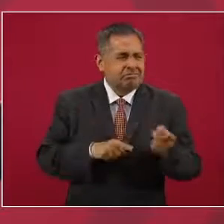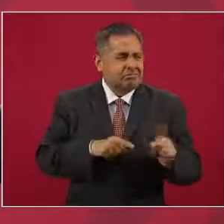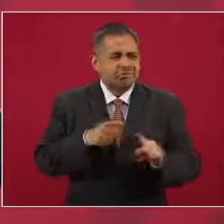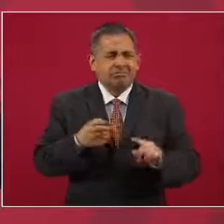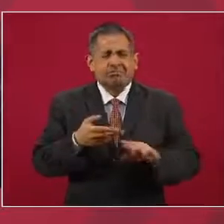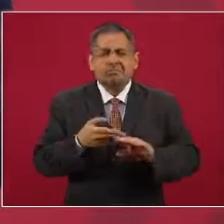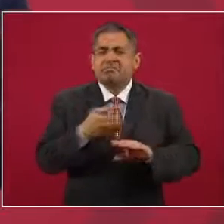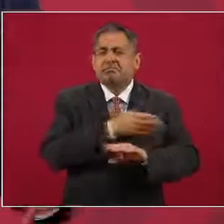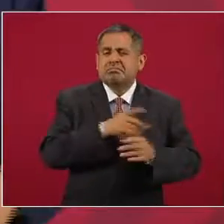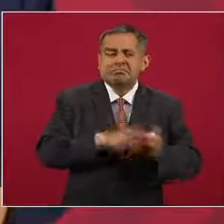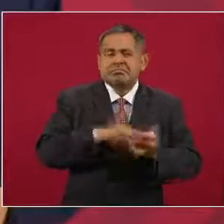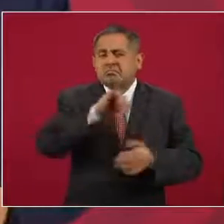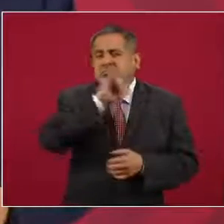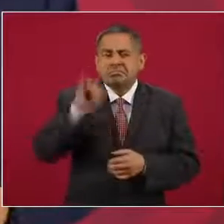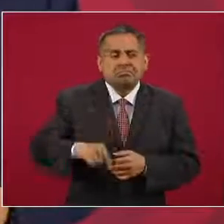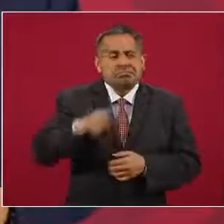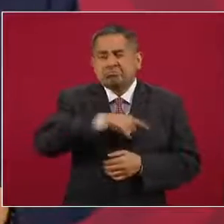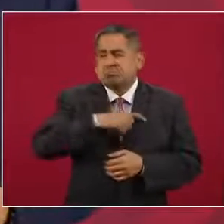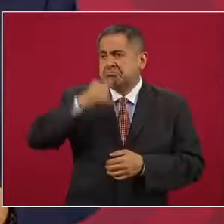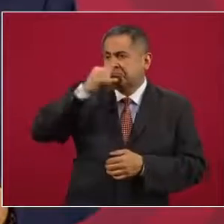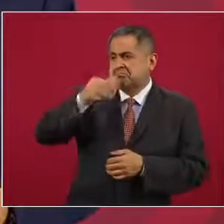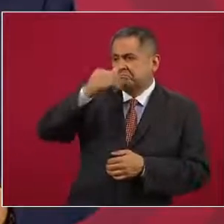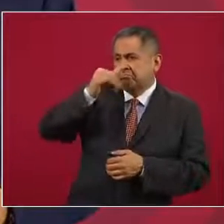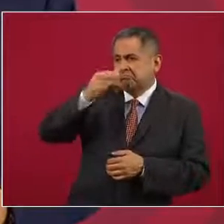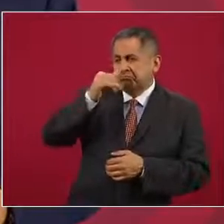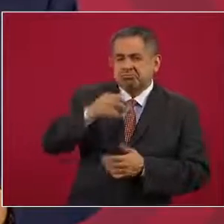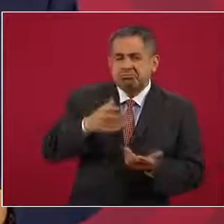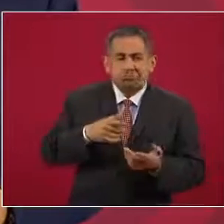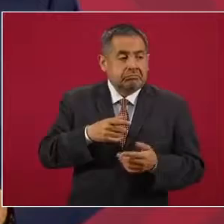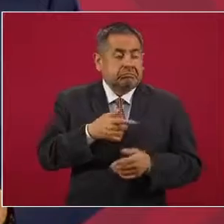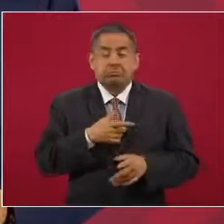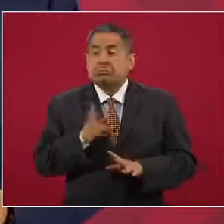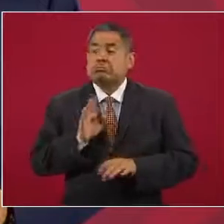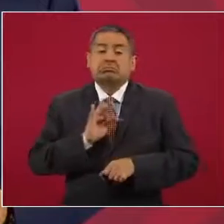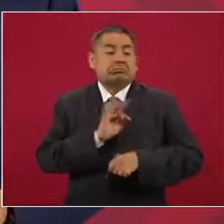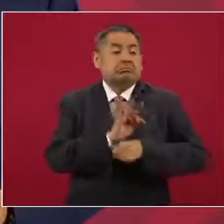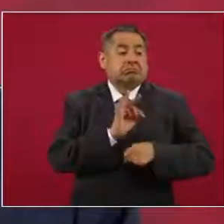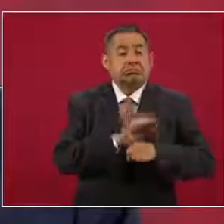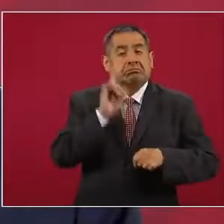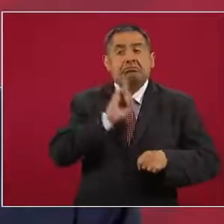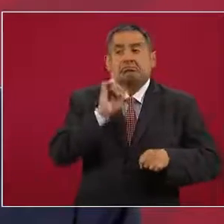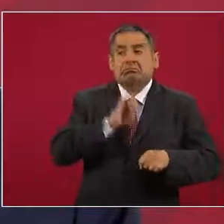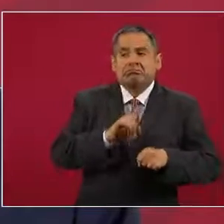nunca habían defendido a las mujeres.